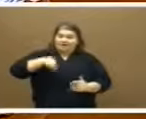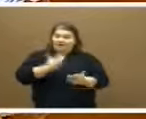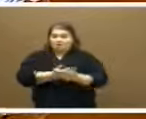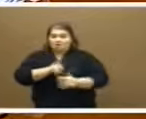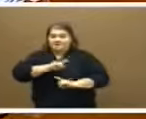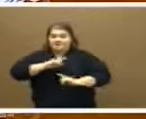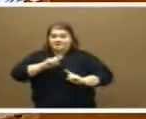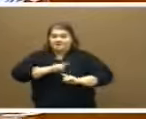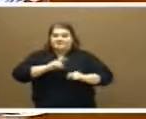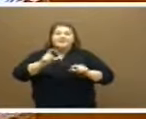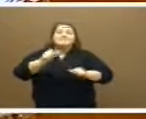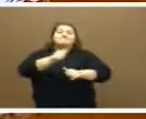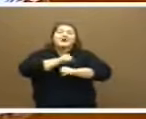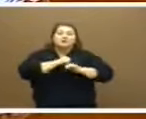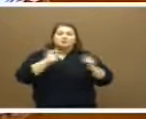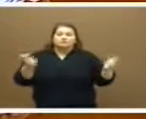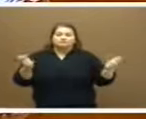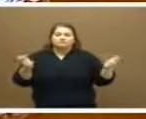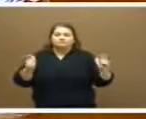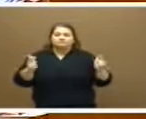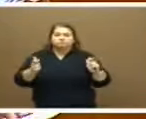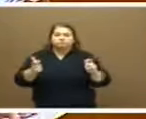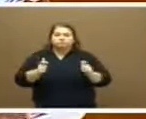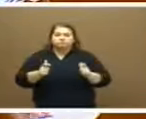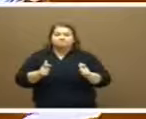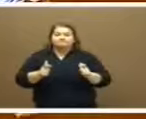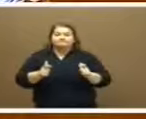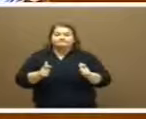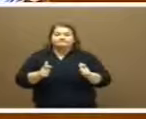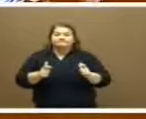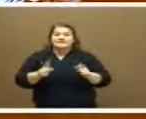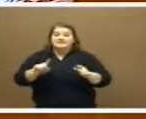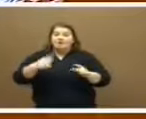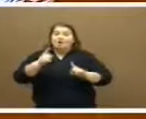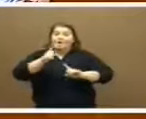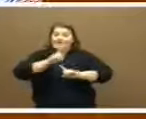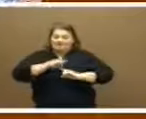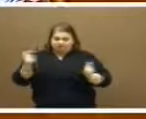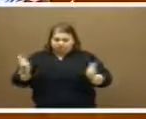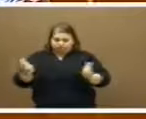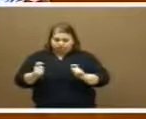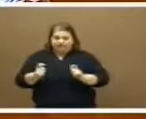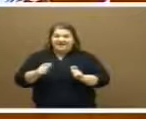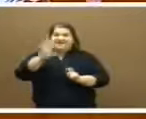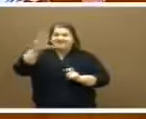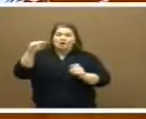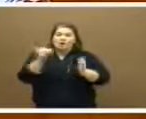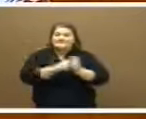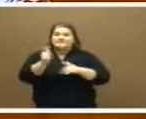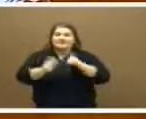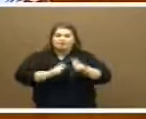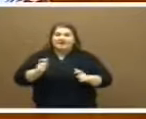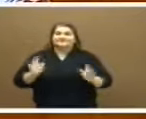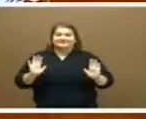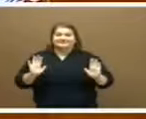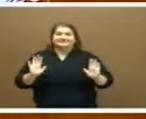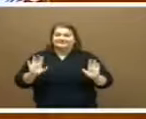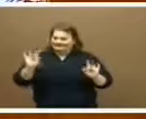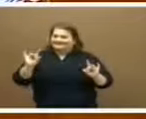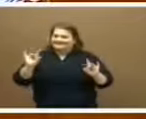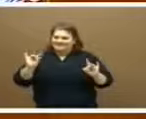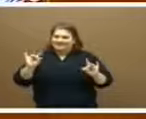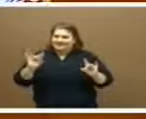ha bajado el desempleo, no ha subido, señor Bernal. De enero a noviembre ha bajado el desempleo en 5.000 personas. Sí,